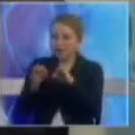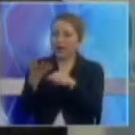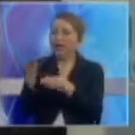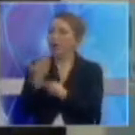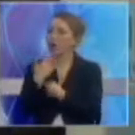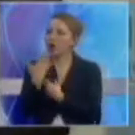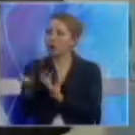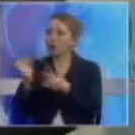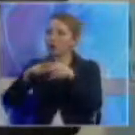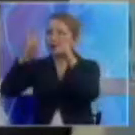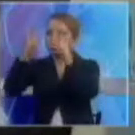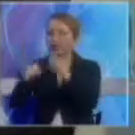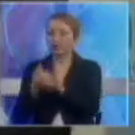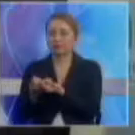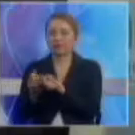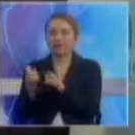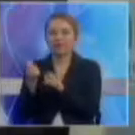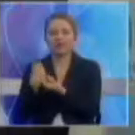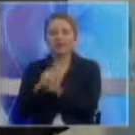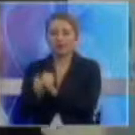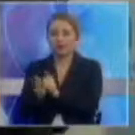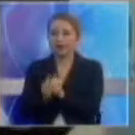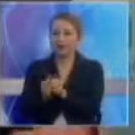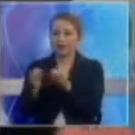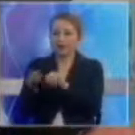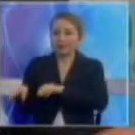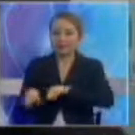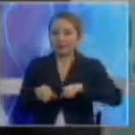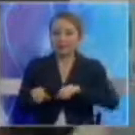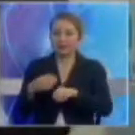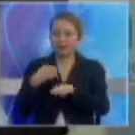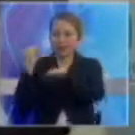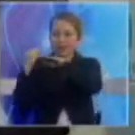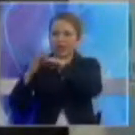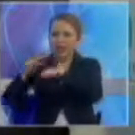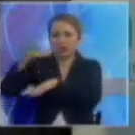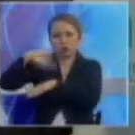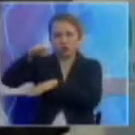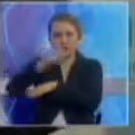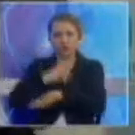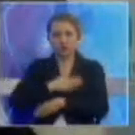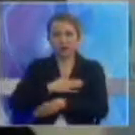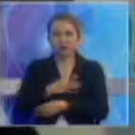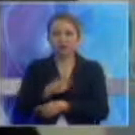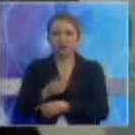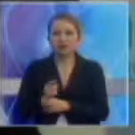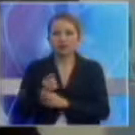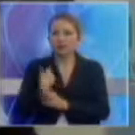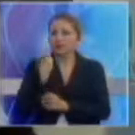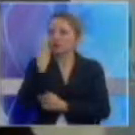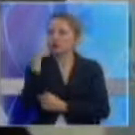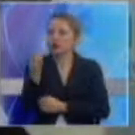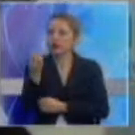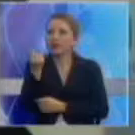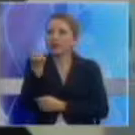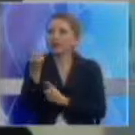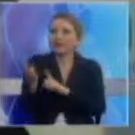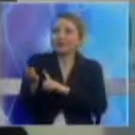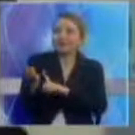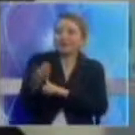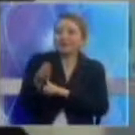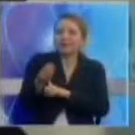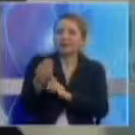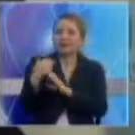pueda dinamizarse mucho más. Y aquí hacer una invitación a la ciudadanía de no verle solo el dinero electrónico en